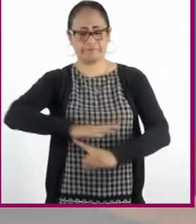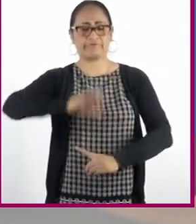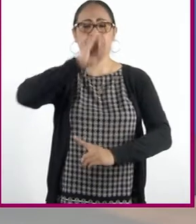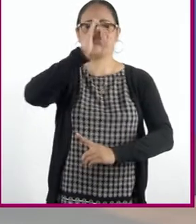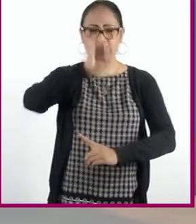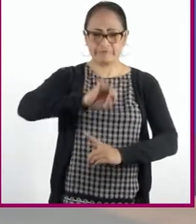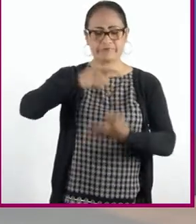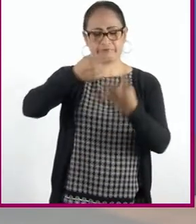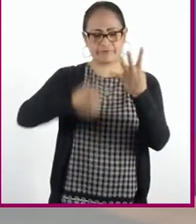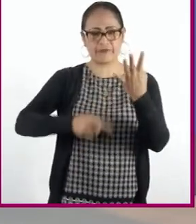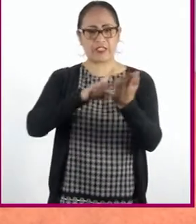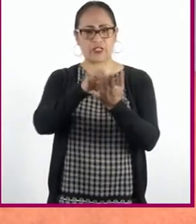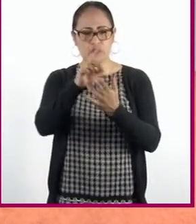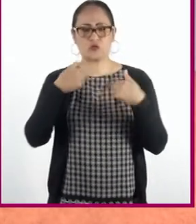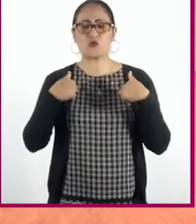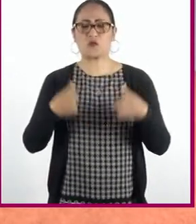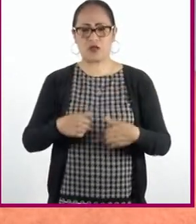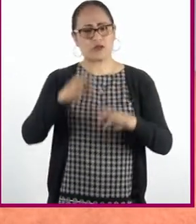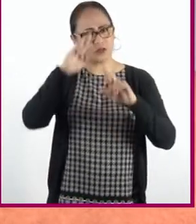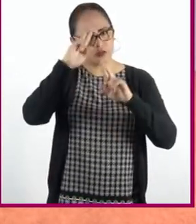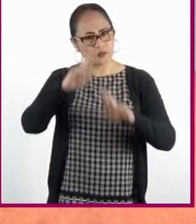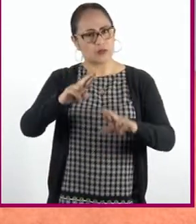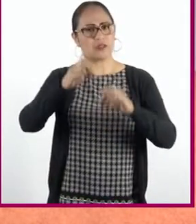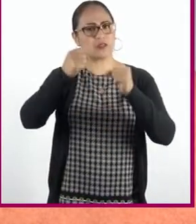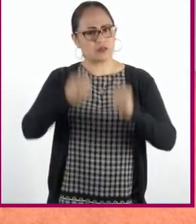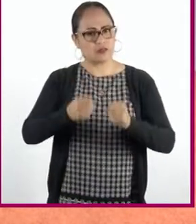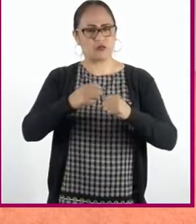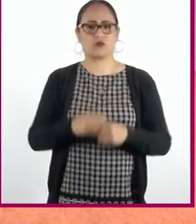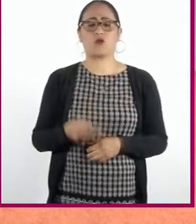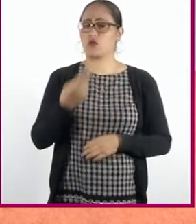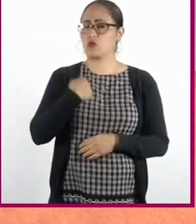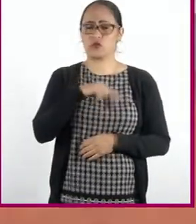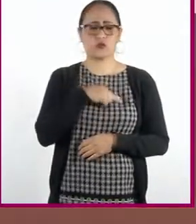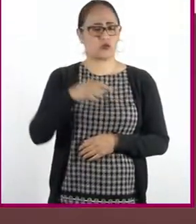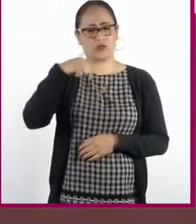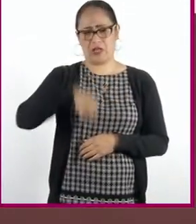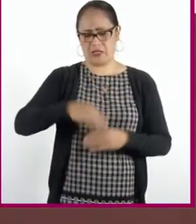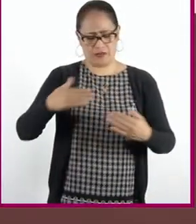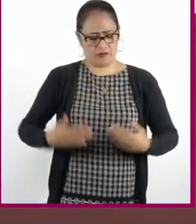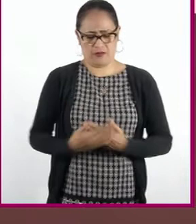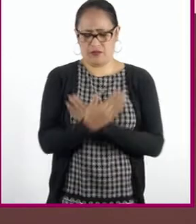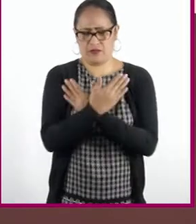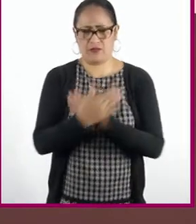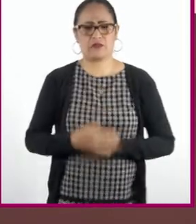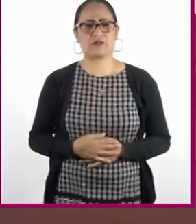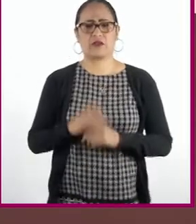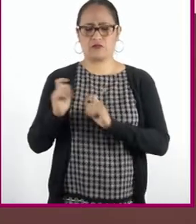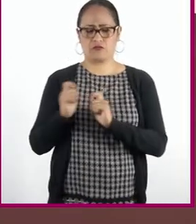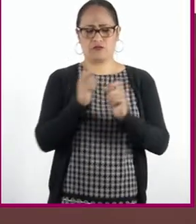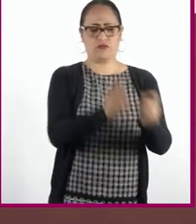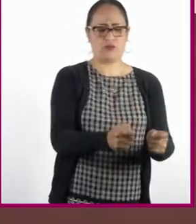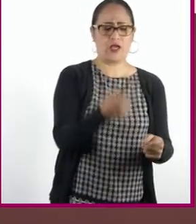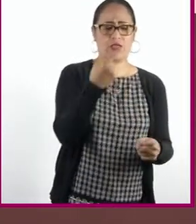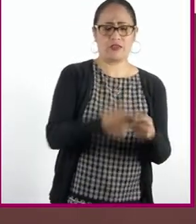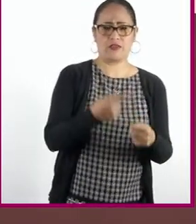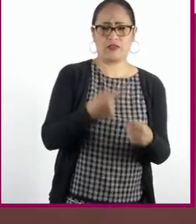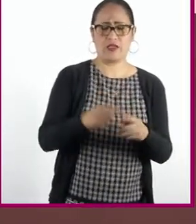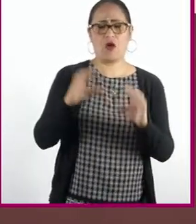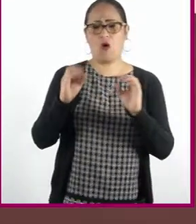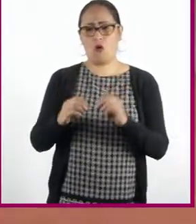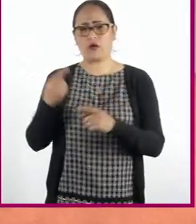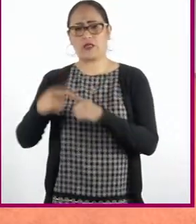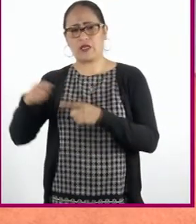y promuevan los derechos humanos. A nosotros como ciudadanos y ciudadanas, ¿quién nos otorga y quién puede violentar nuestros